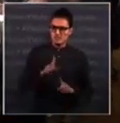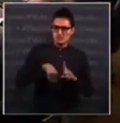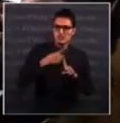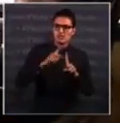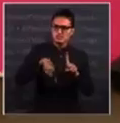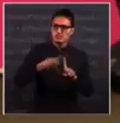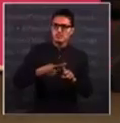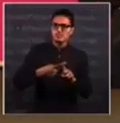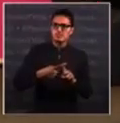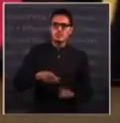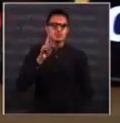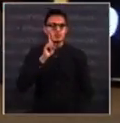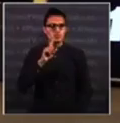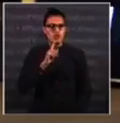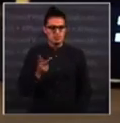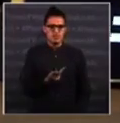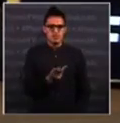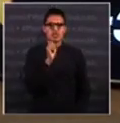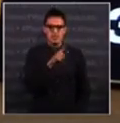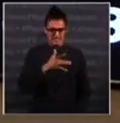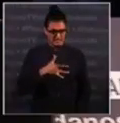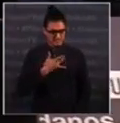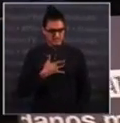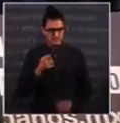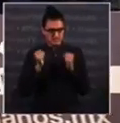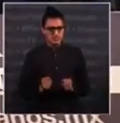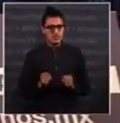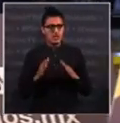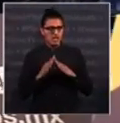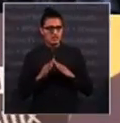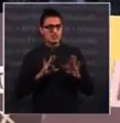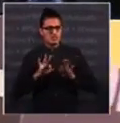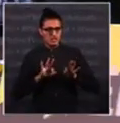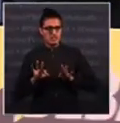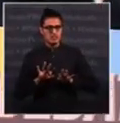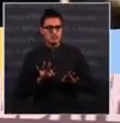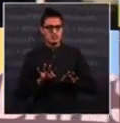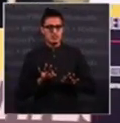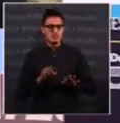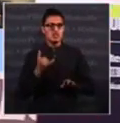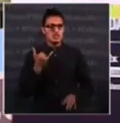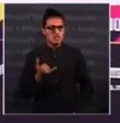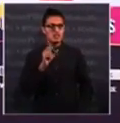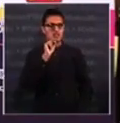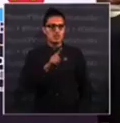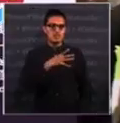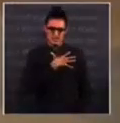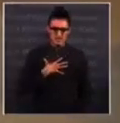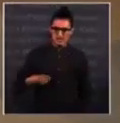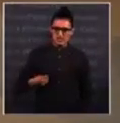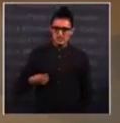mujeres, preguntarles también si se sienten seguras en sus casas, en sus trabajos y desde luego también con sus